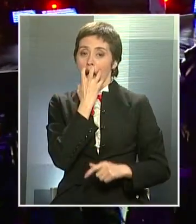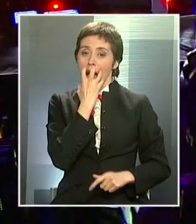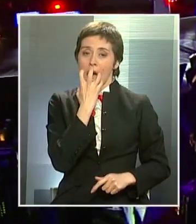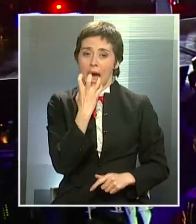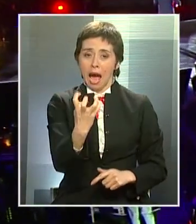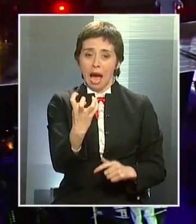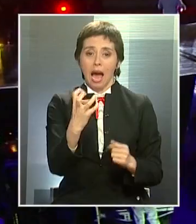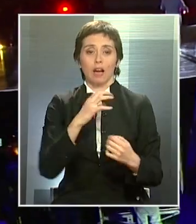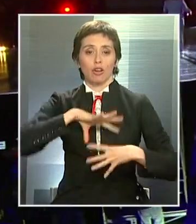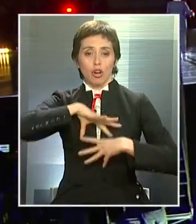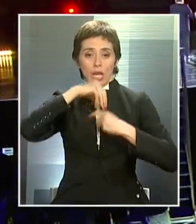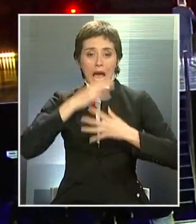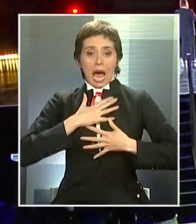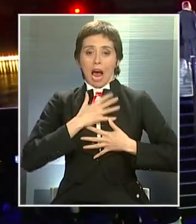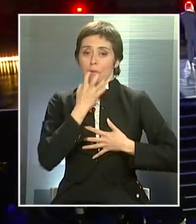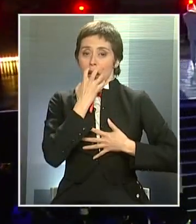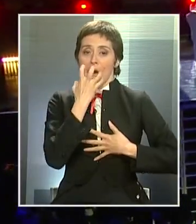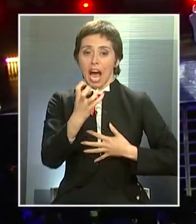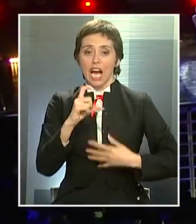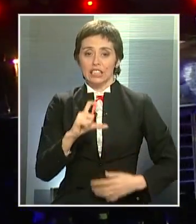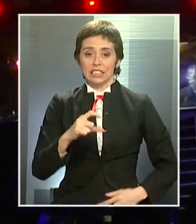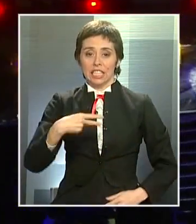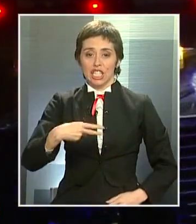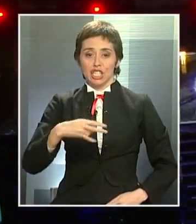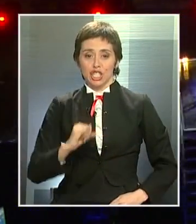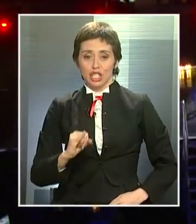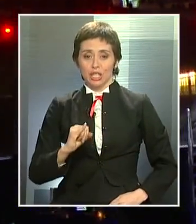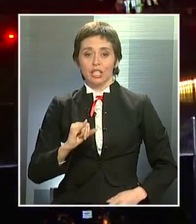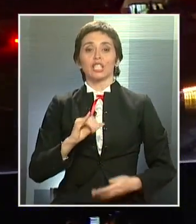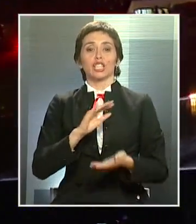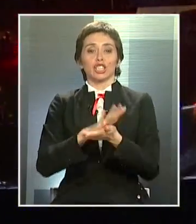con todo el alma un gran CHI.